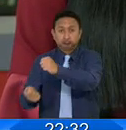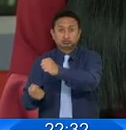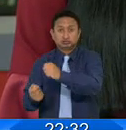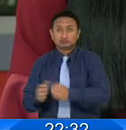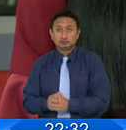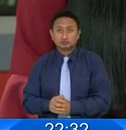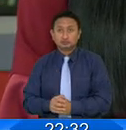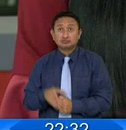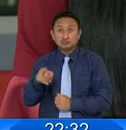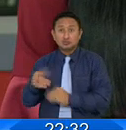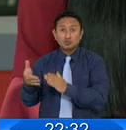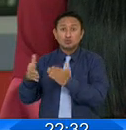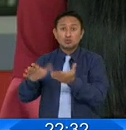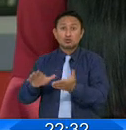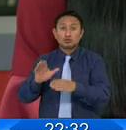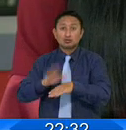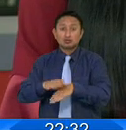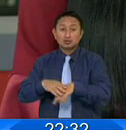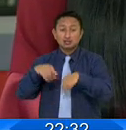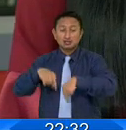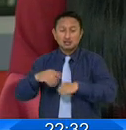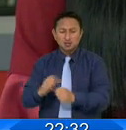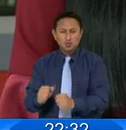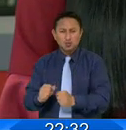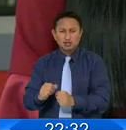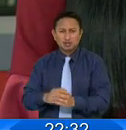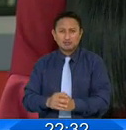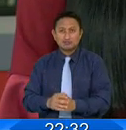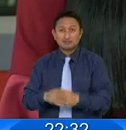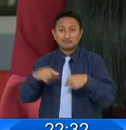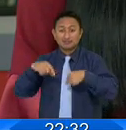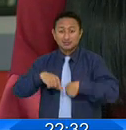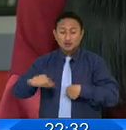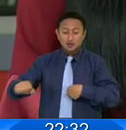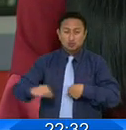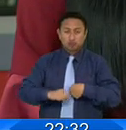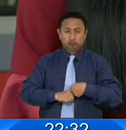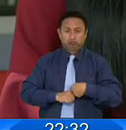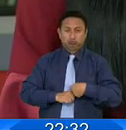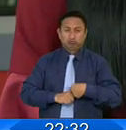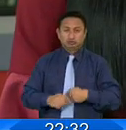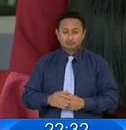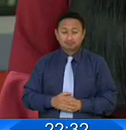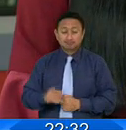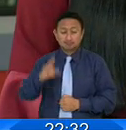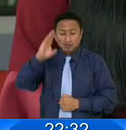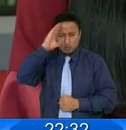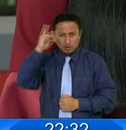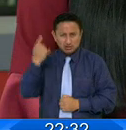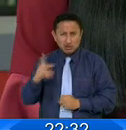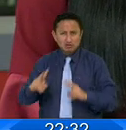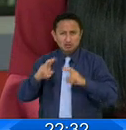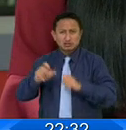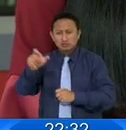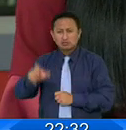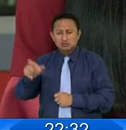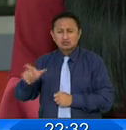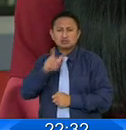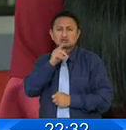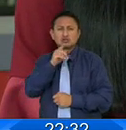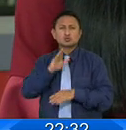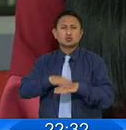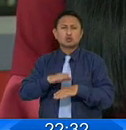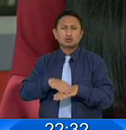urbe, perdió la vida a causa de una herida que comprometió órganos vitales. La policía investiga a los autores del crimen y